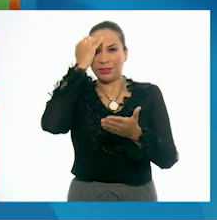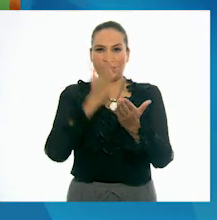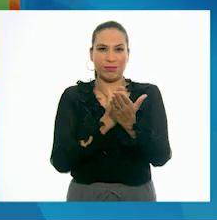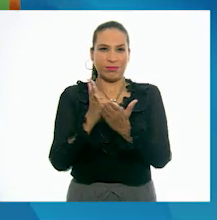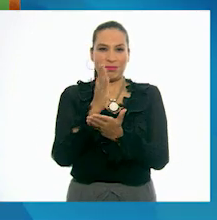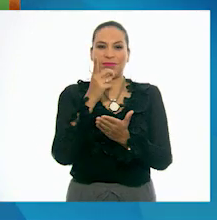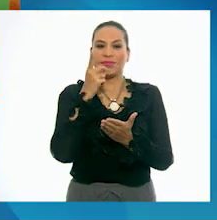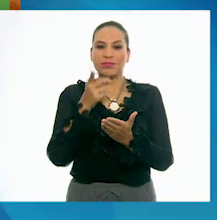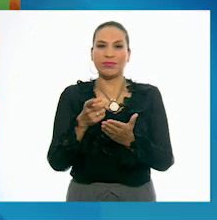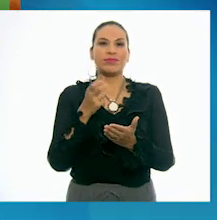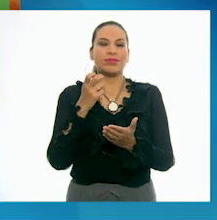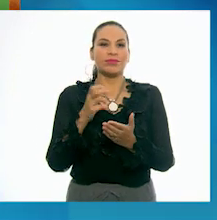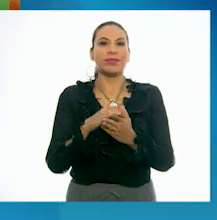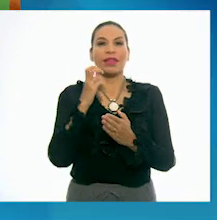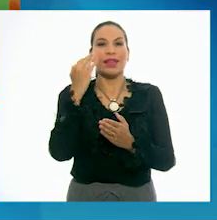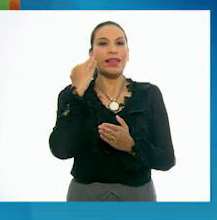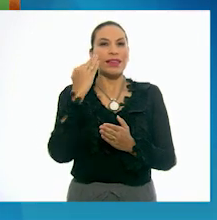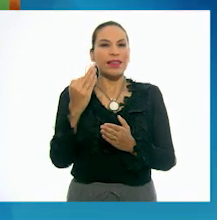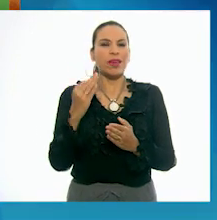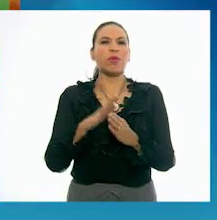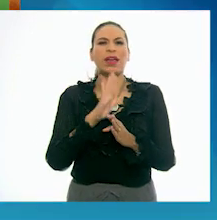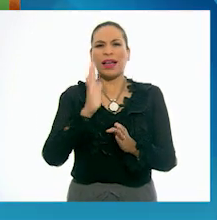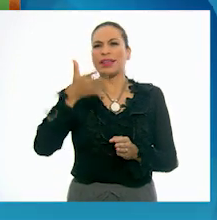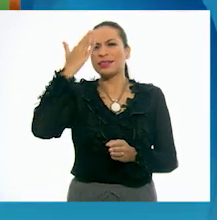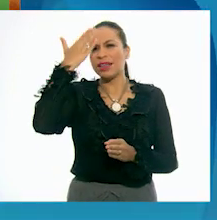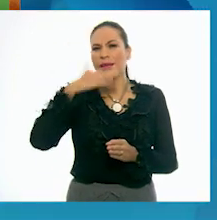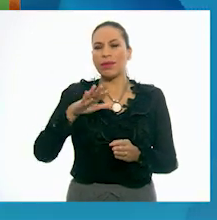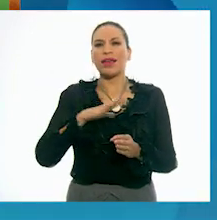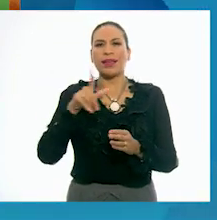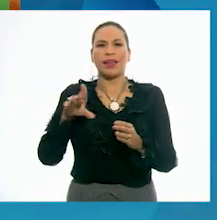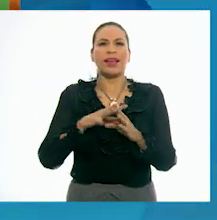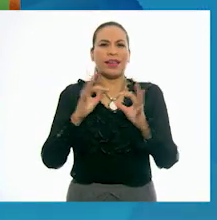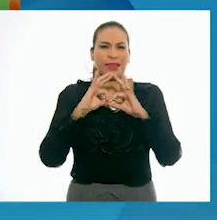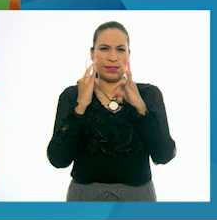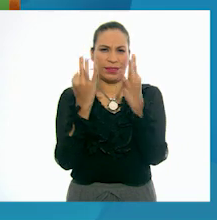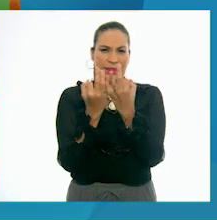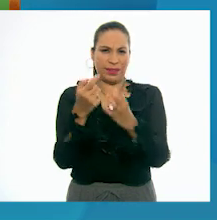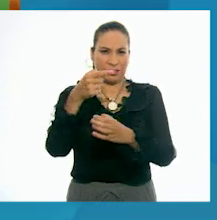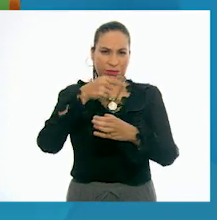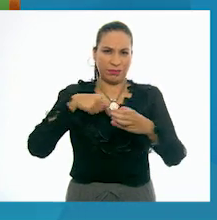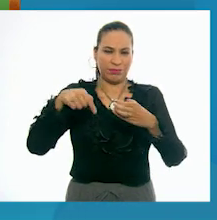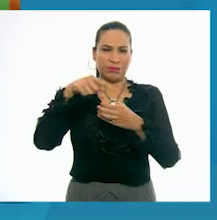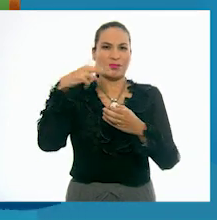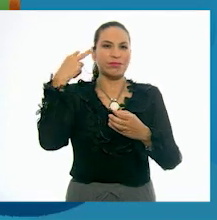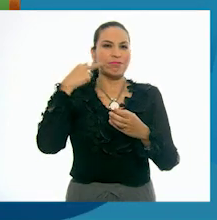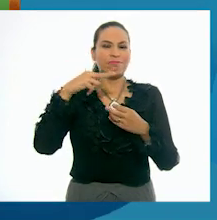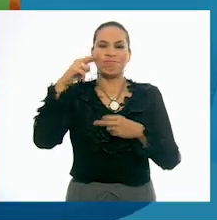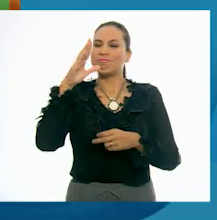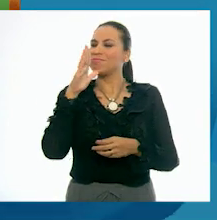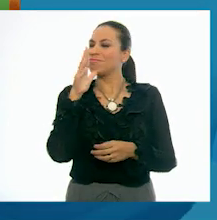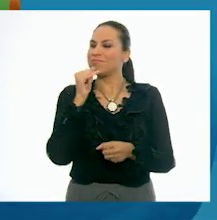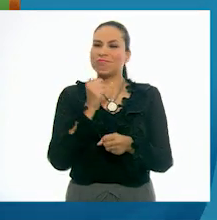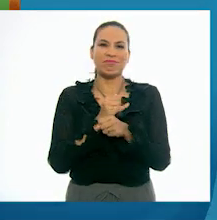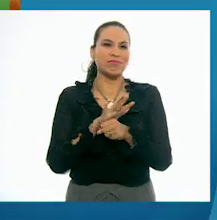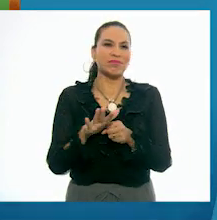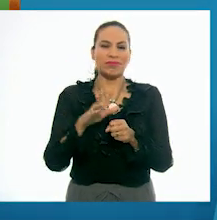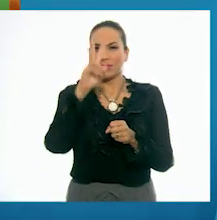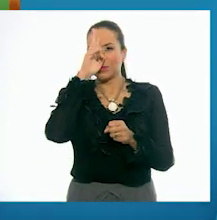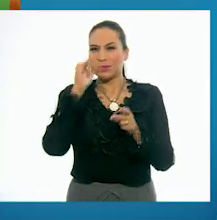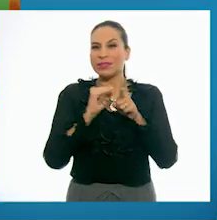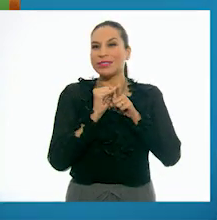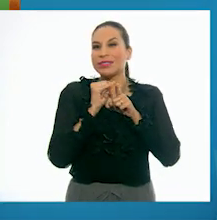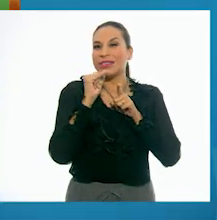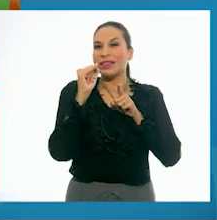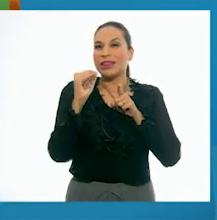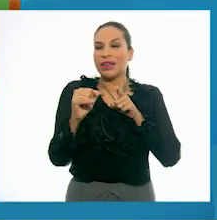ruta propuesta, en esa época ya se sabía que la Tierra era redonda, el viaje resultaba imposible, debido a la enorme